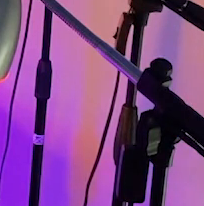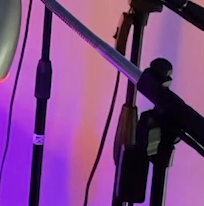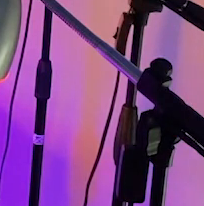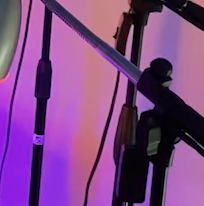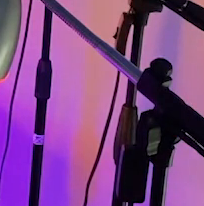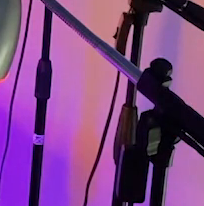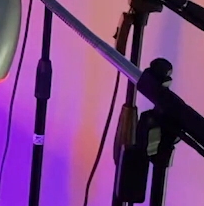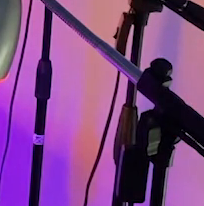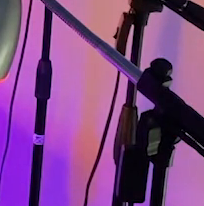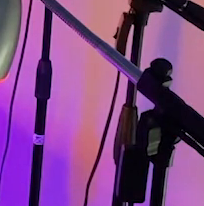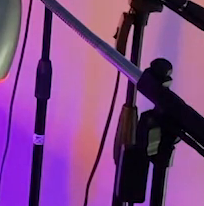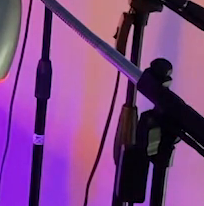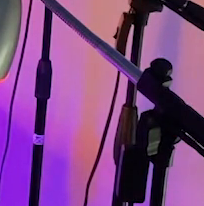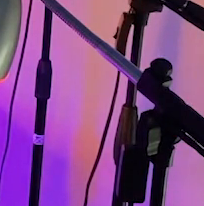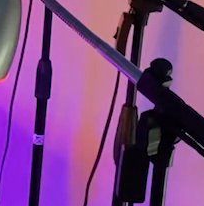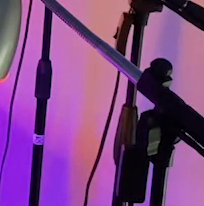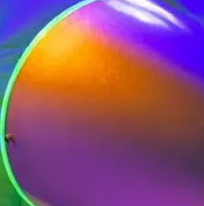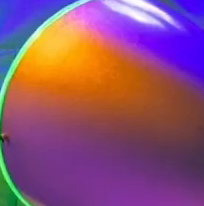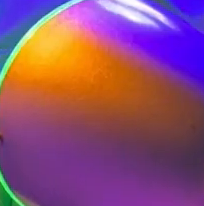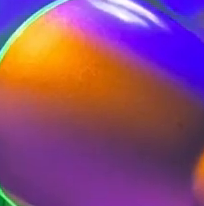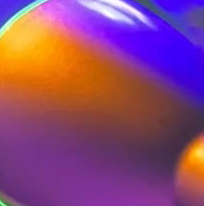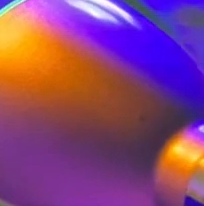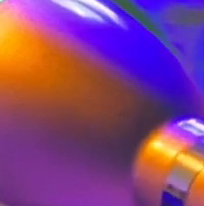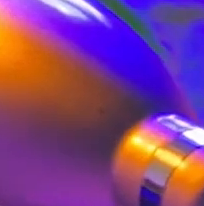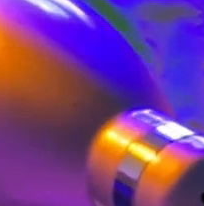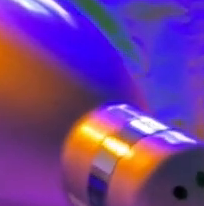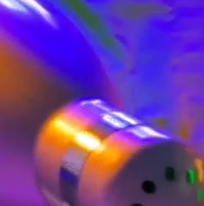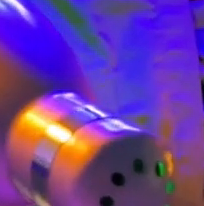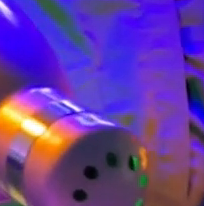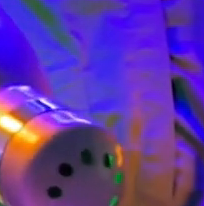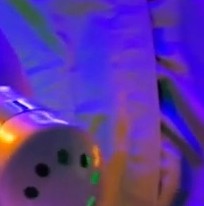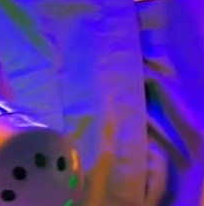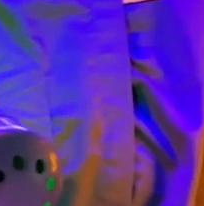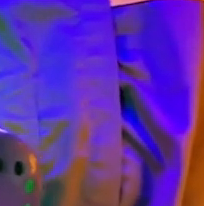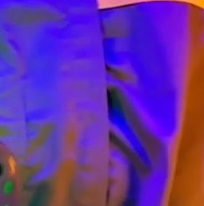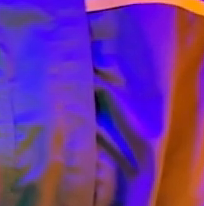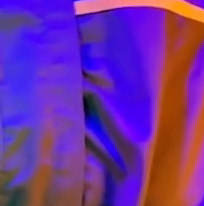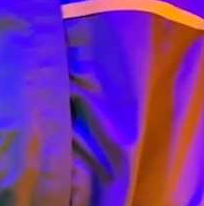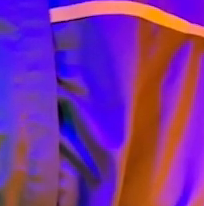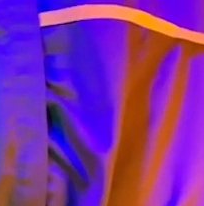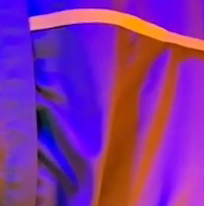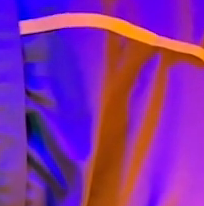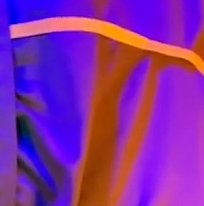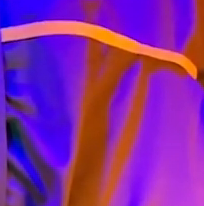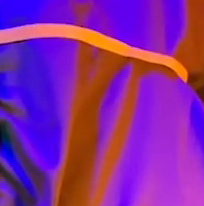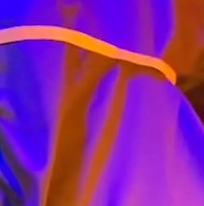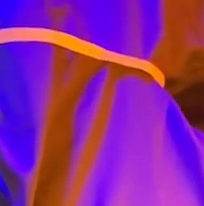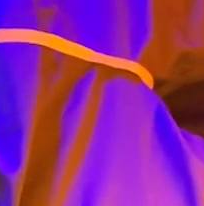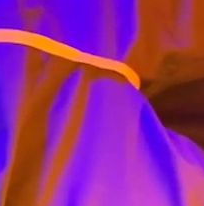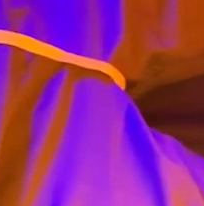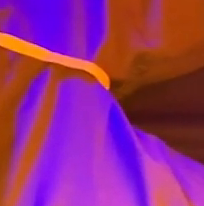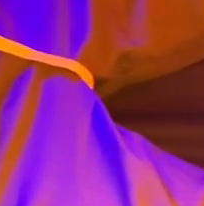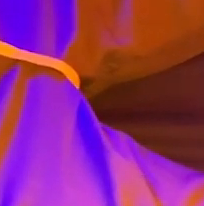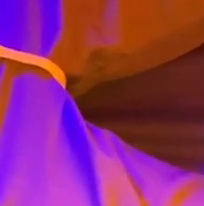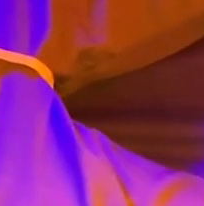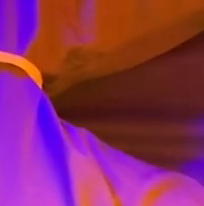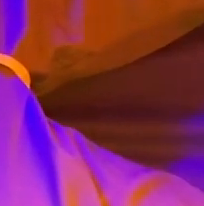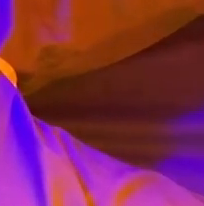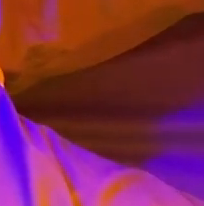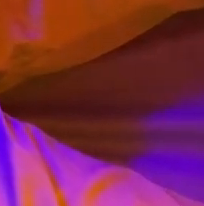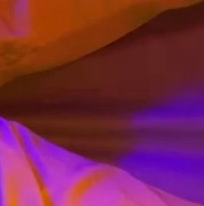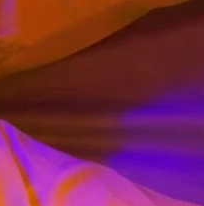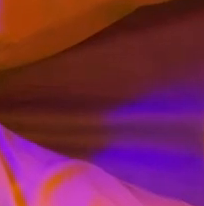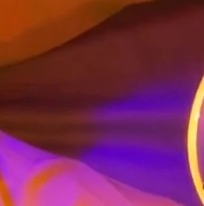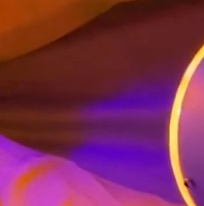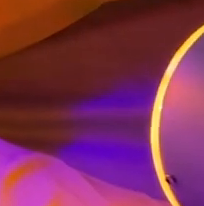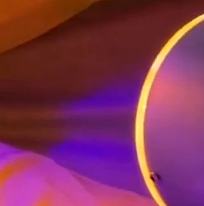colon, cuando llegan acá los pacientes que se hace el programa de colon, manejamos unos colores como ese, es el naranja, el verde, que es el antiinflamatorio, y